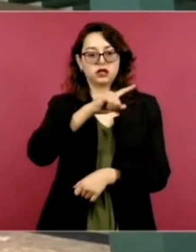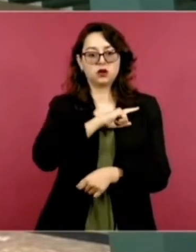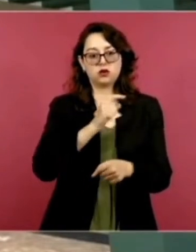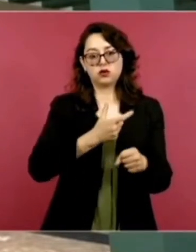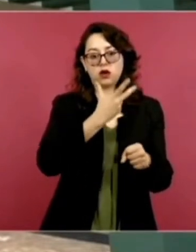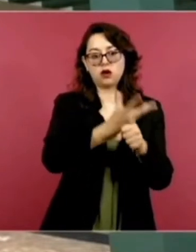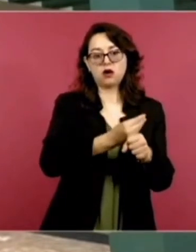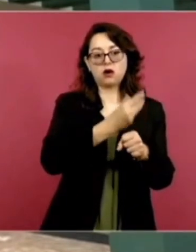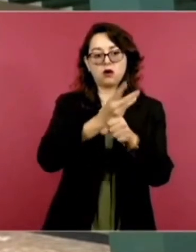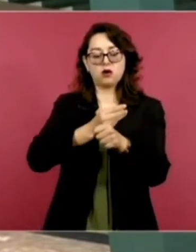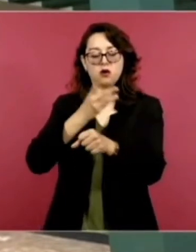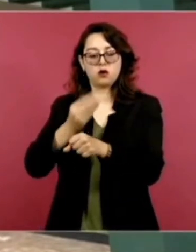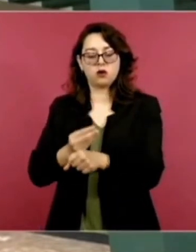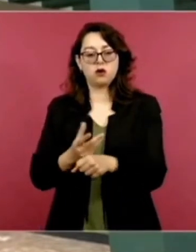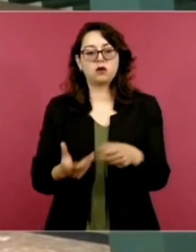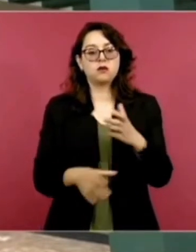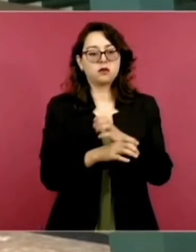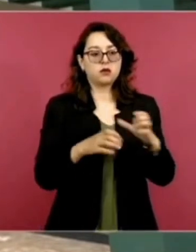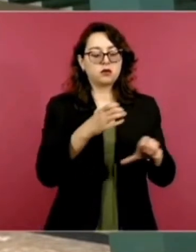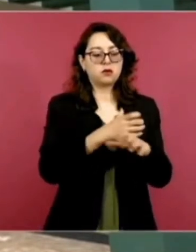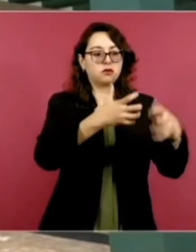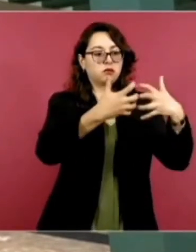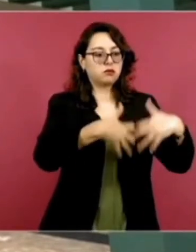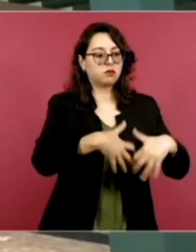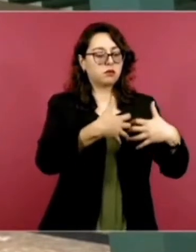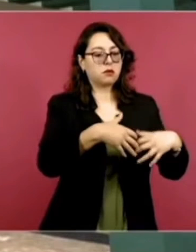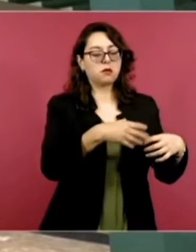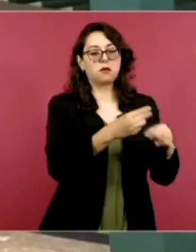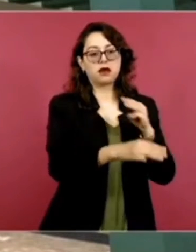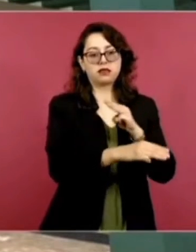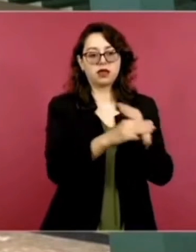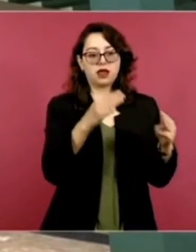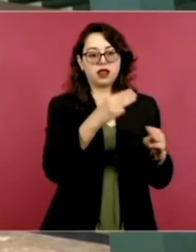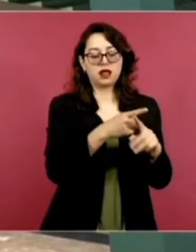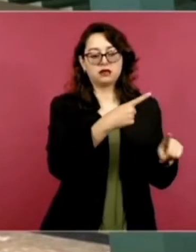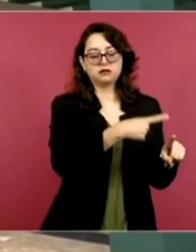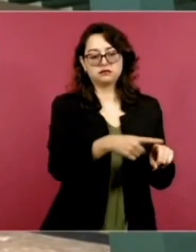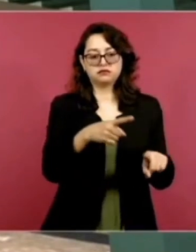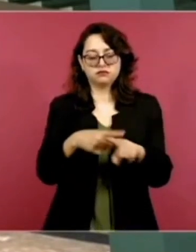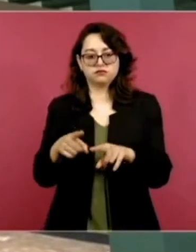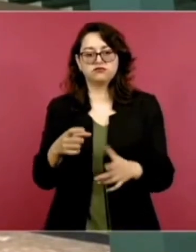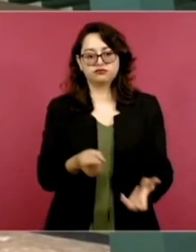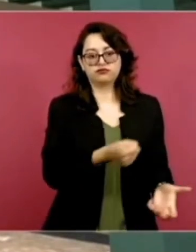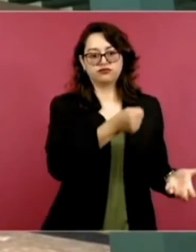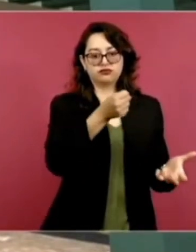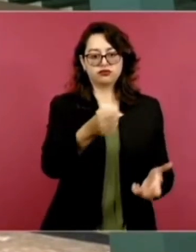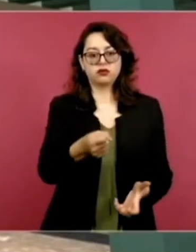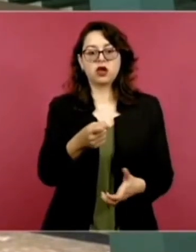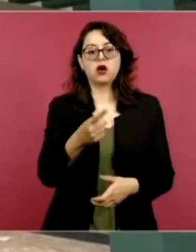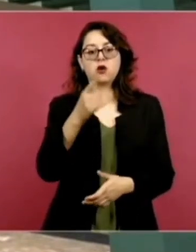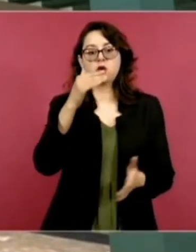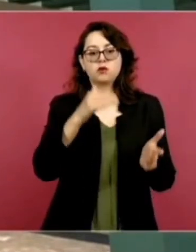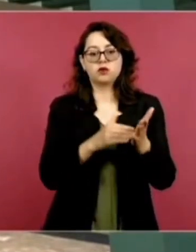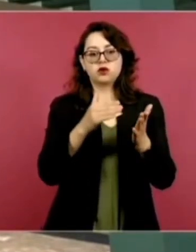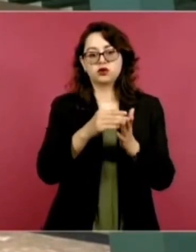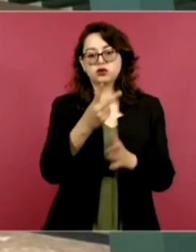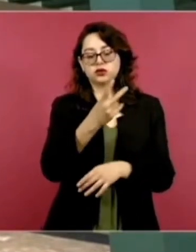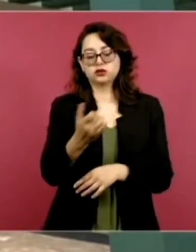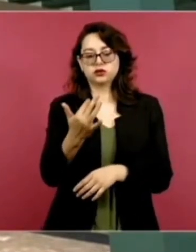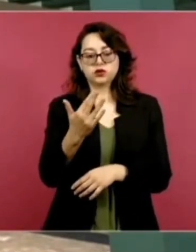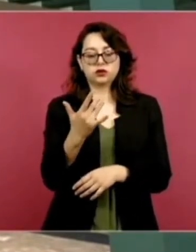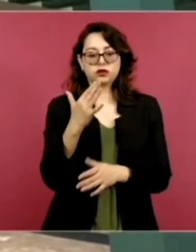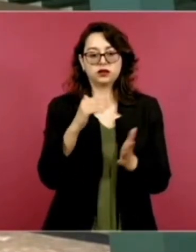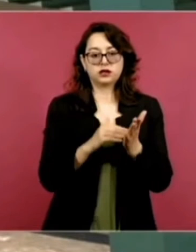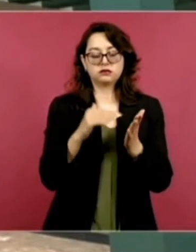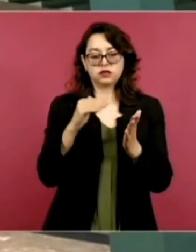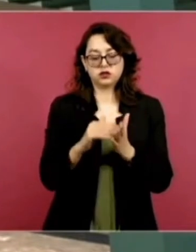adquirido equipo médico en 4 de estos 11 hospitales. Ha sido una inversión de 1,253 millones de pesos, fundamentalmente porque el equipamiento de